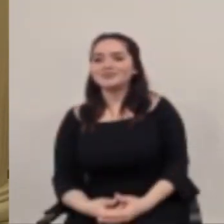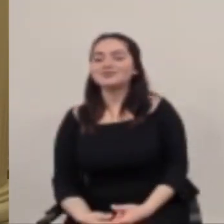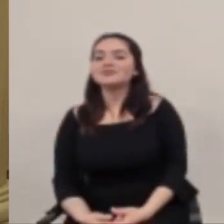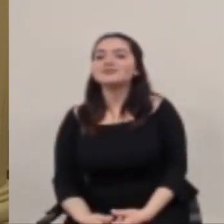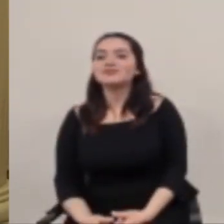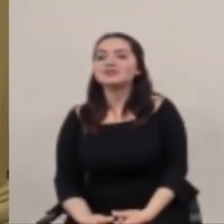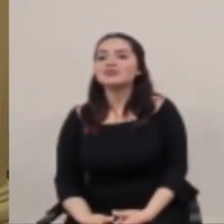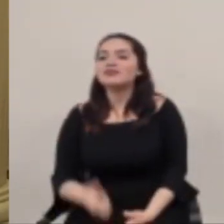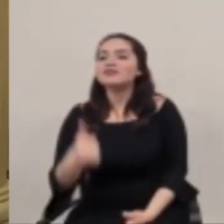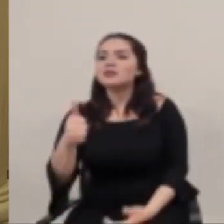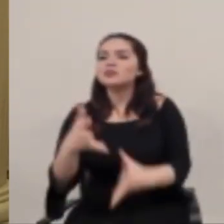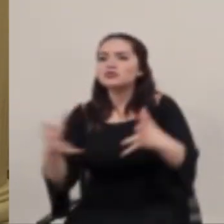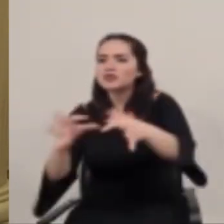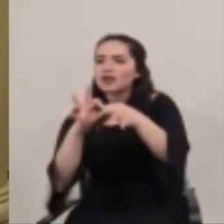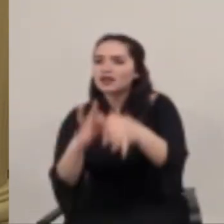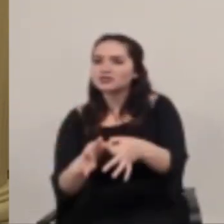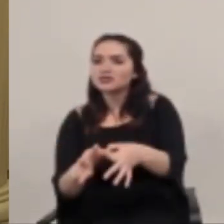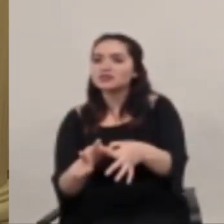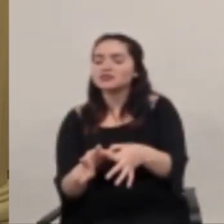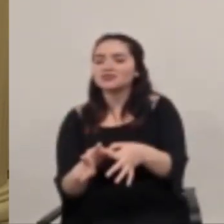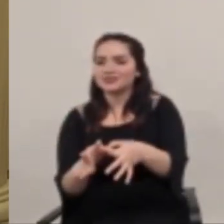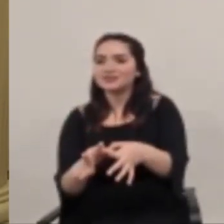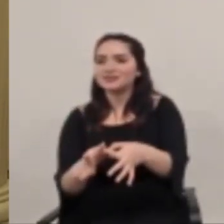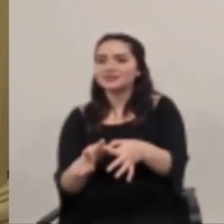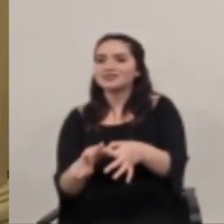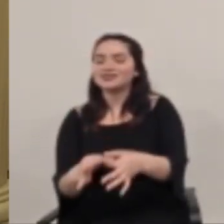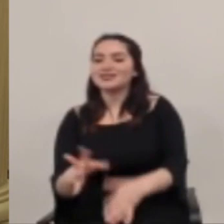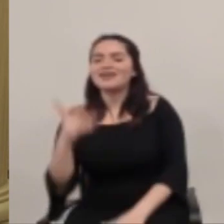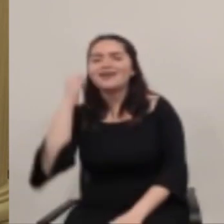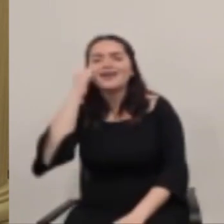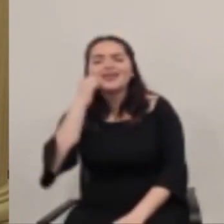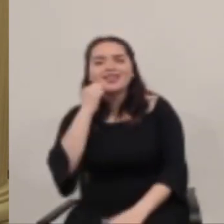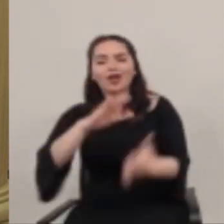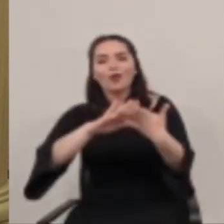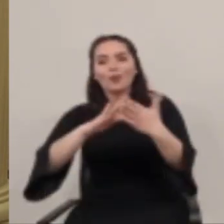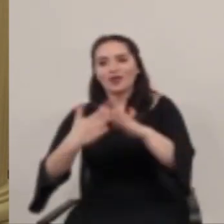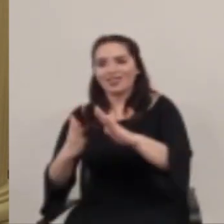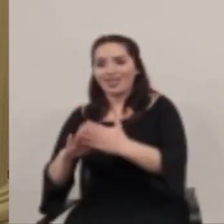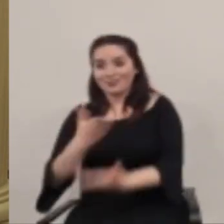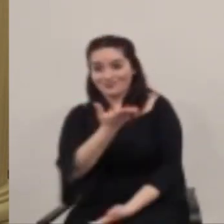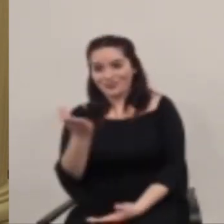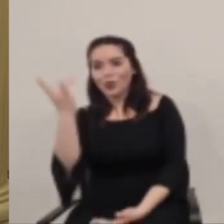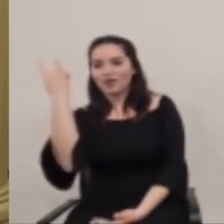Bien, muchas gracias. Querida comunidad universitaria,